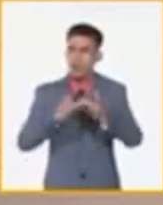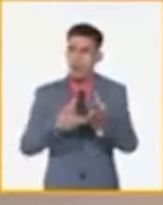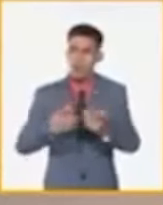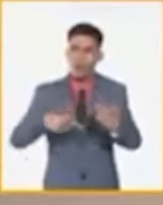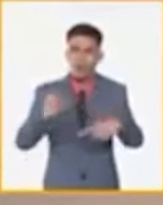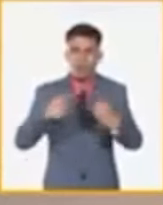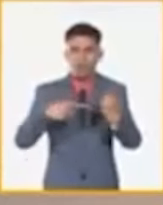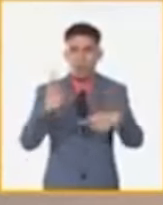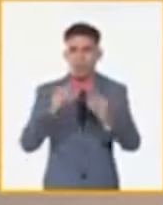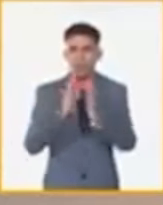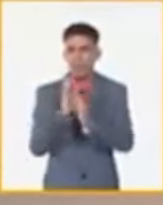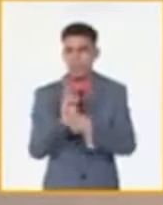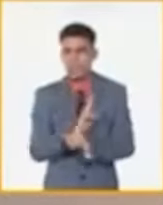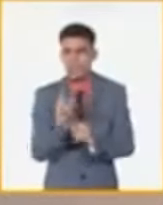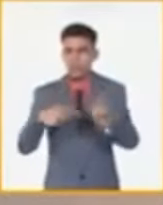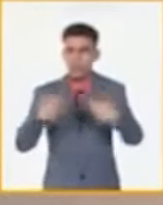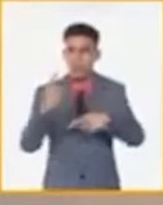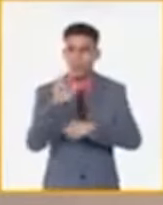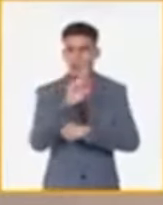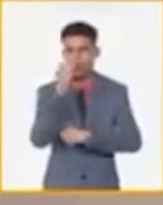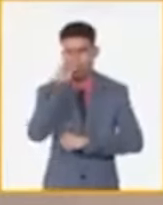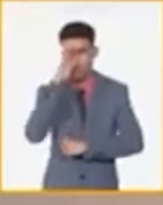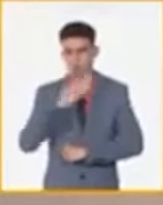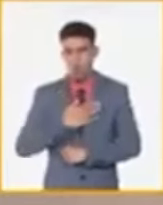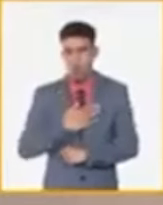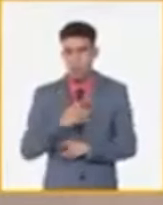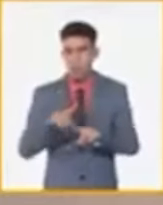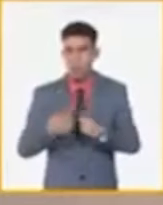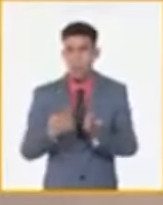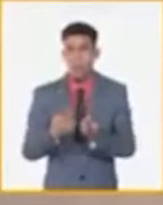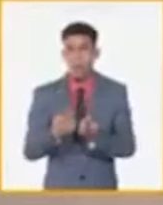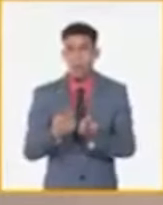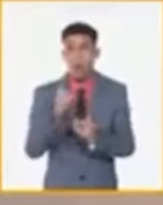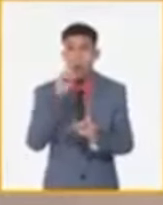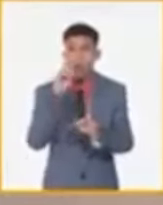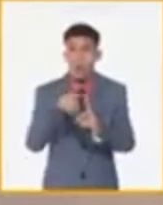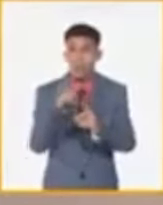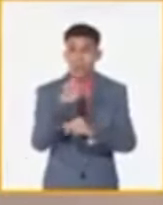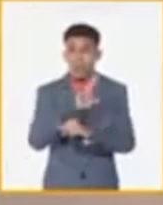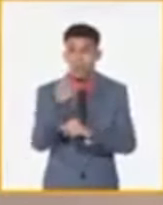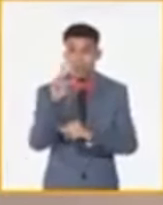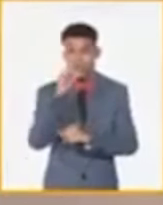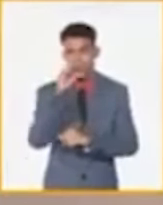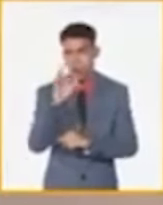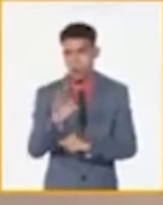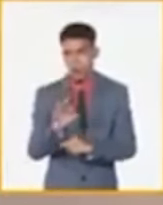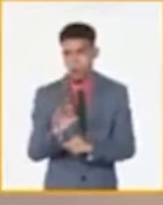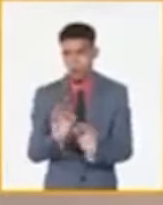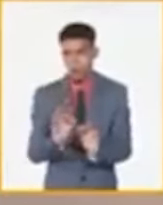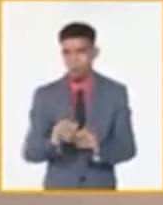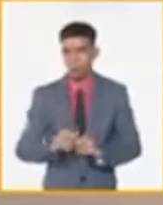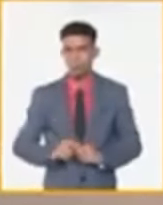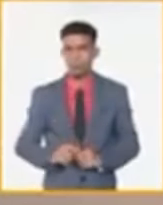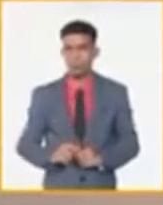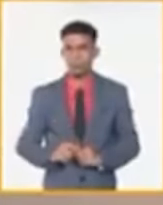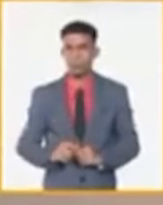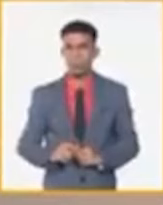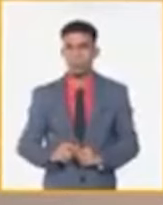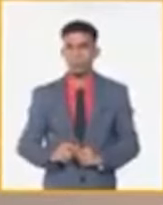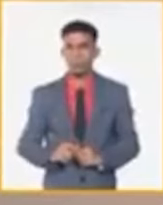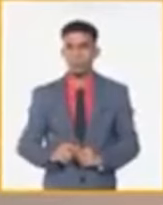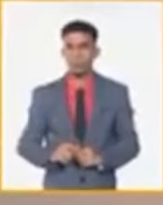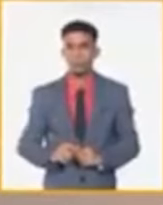Iglesia la revolución pero que no eran realmente el sentido ese con todos Y para bien de todos martiano la